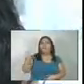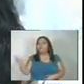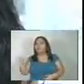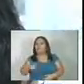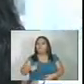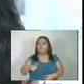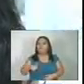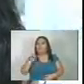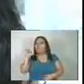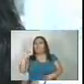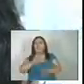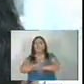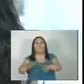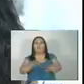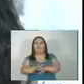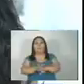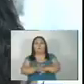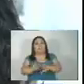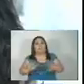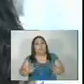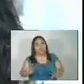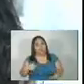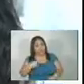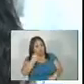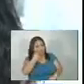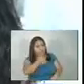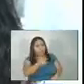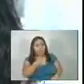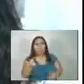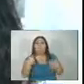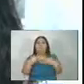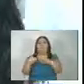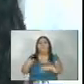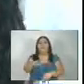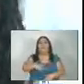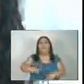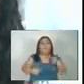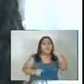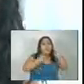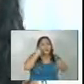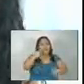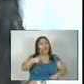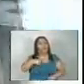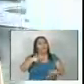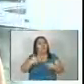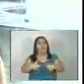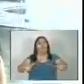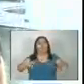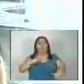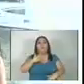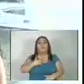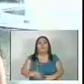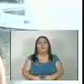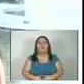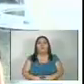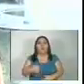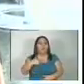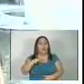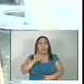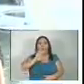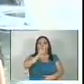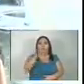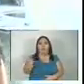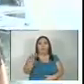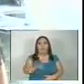no quería volver. Y ahora, pues, vine y ando por todo el país y se los digo, me siento libre. Bueno, yo nunca había venido.